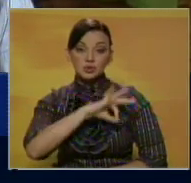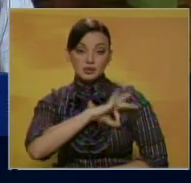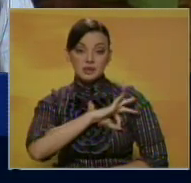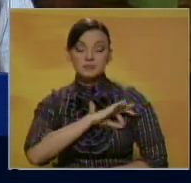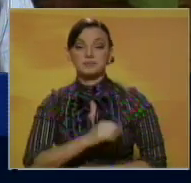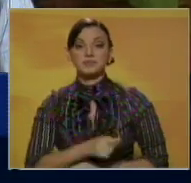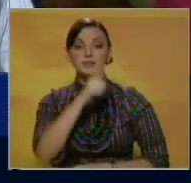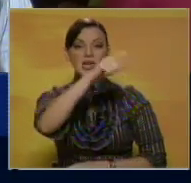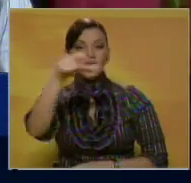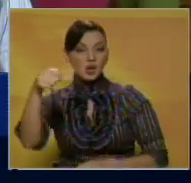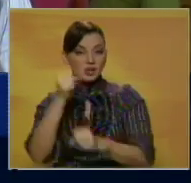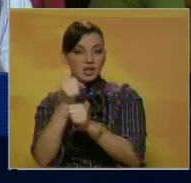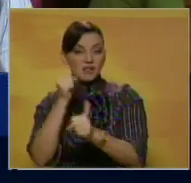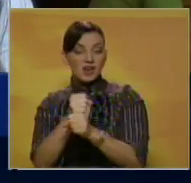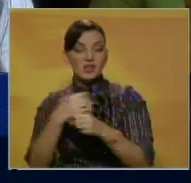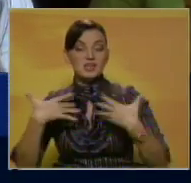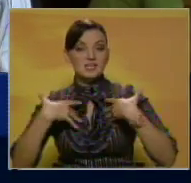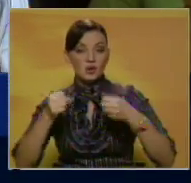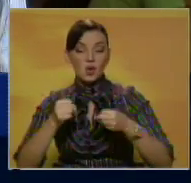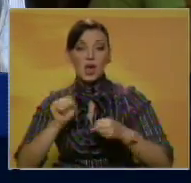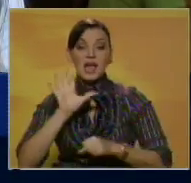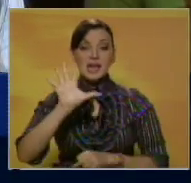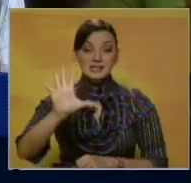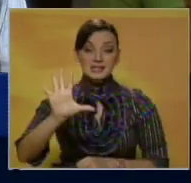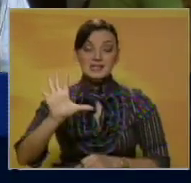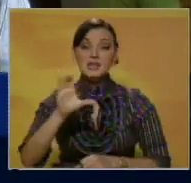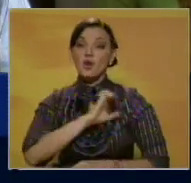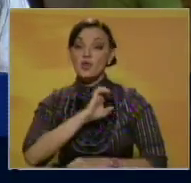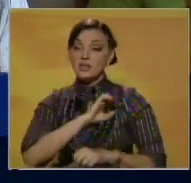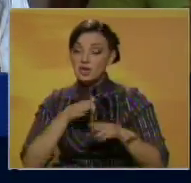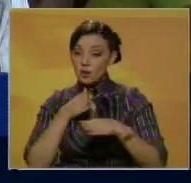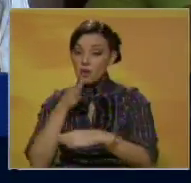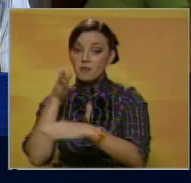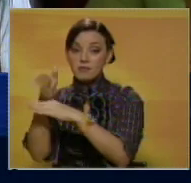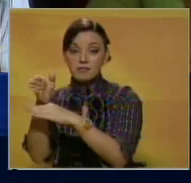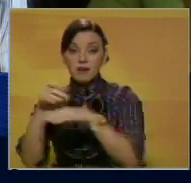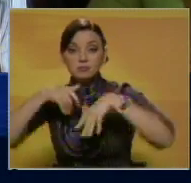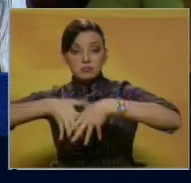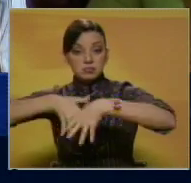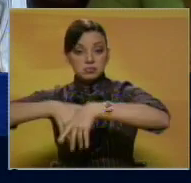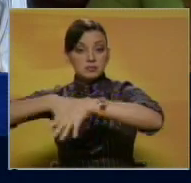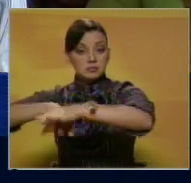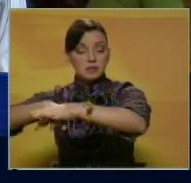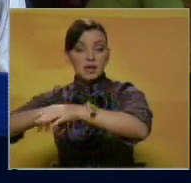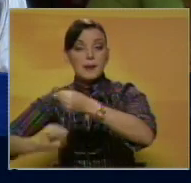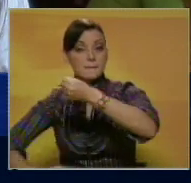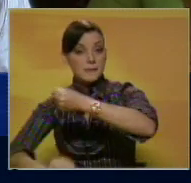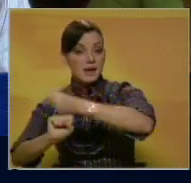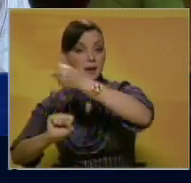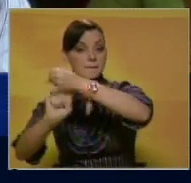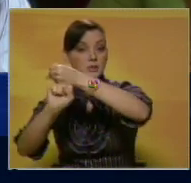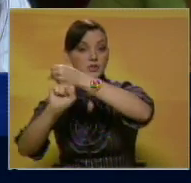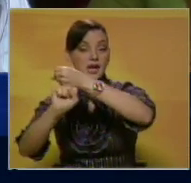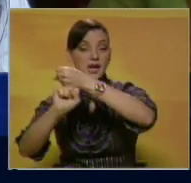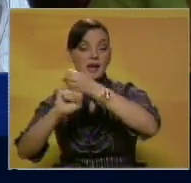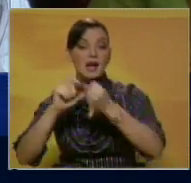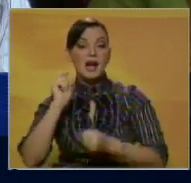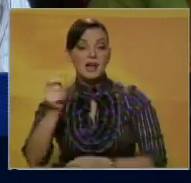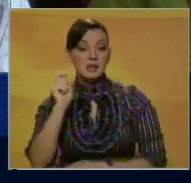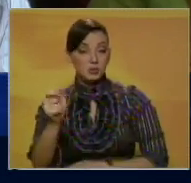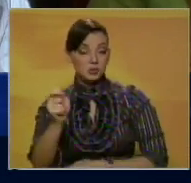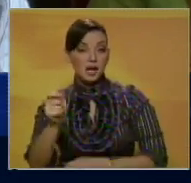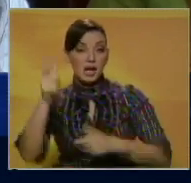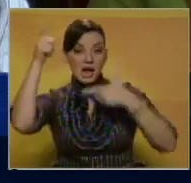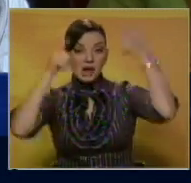se movilizarán el próximo 5 de enero cuando tome posesión la nueva Asamblea Nacional para respaldar a los diputados electos por el